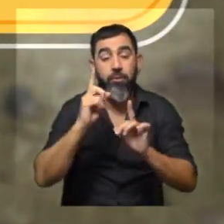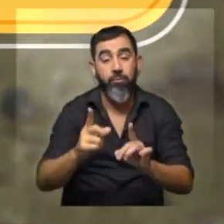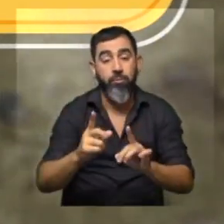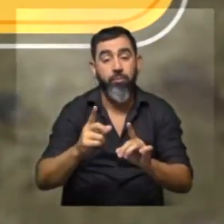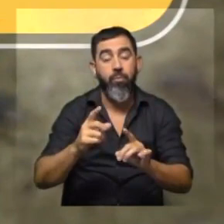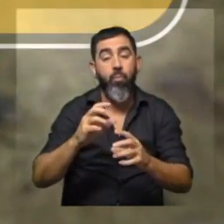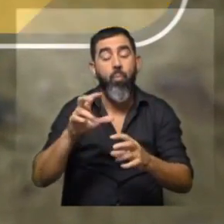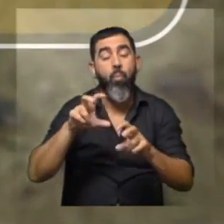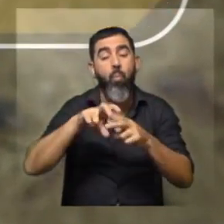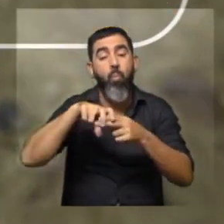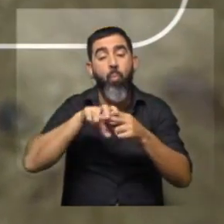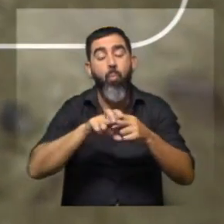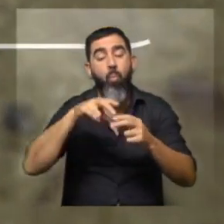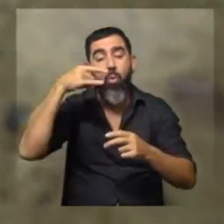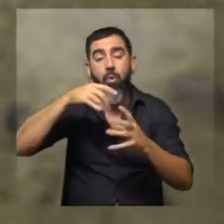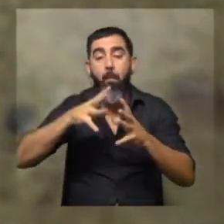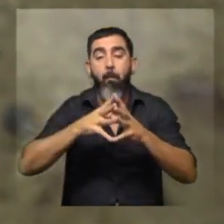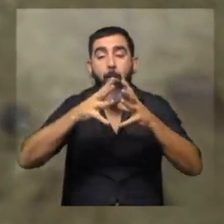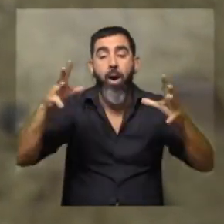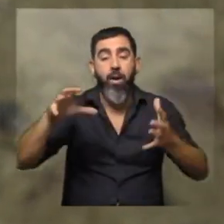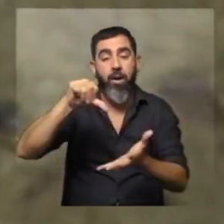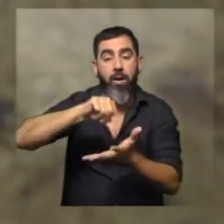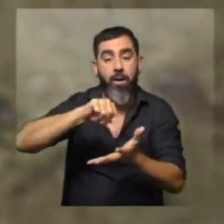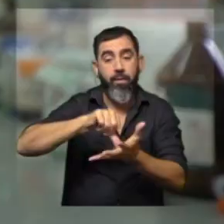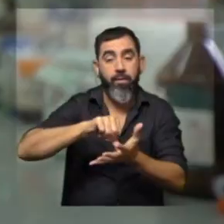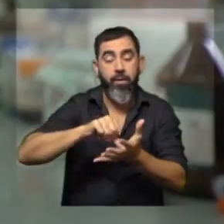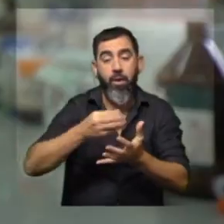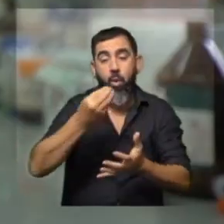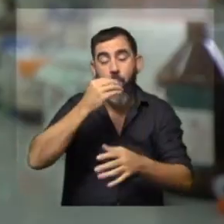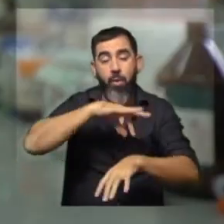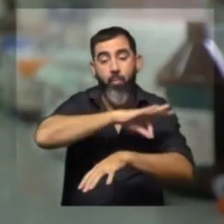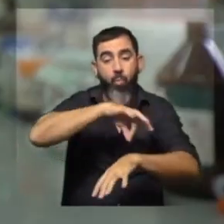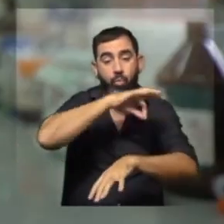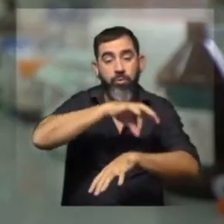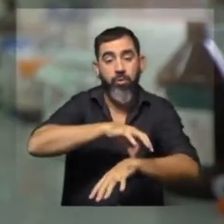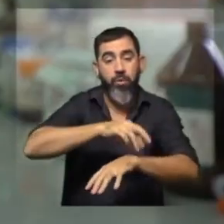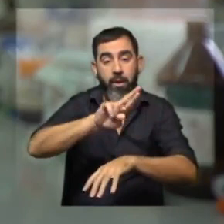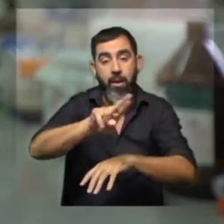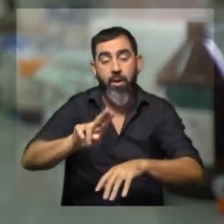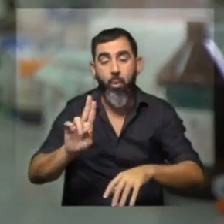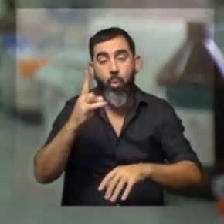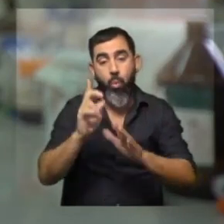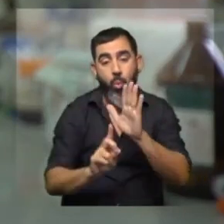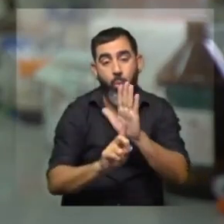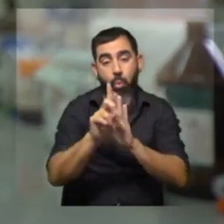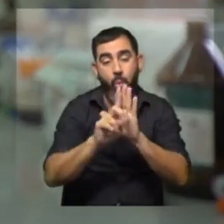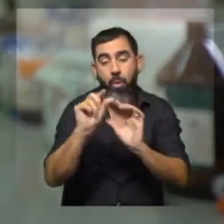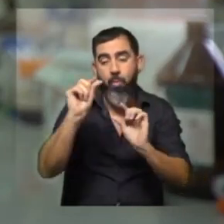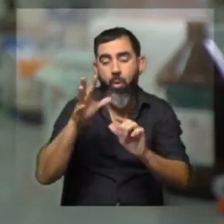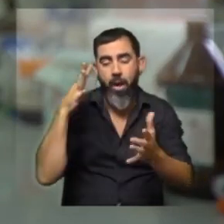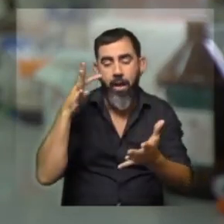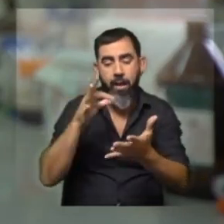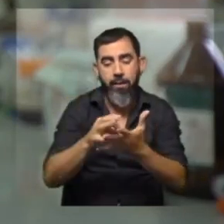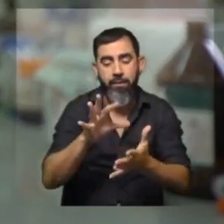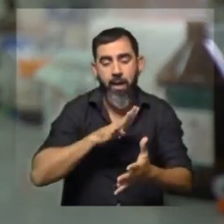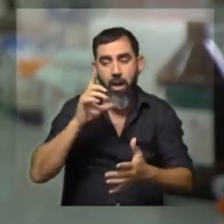colonia de murciélagos insectívoros más grande que conocemos del país, y la zona del río Uruguay en el norte, donde están las islas, las pocas islas que quedan